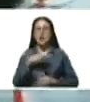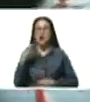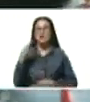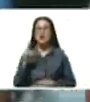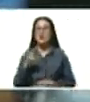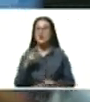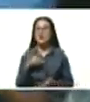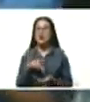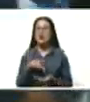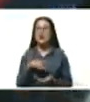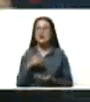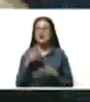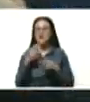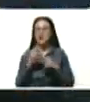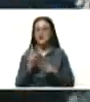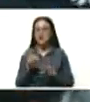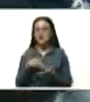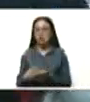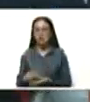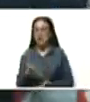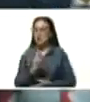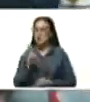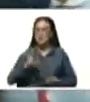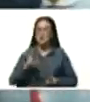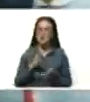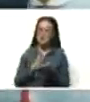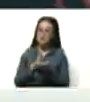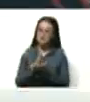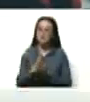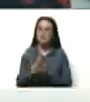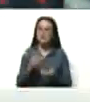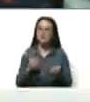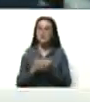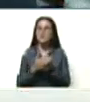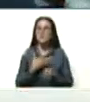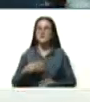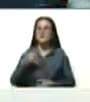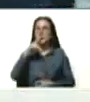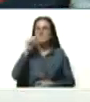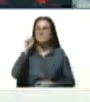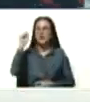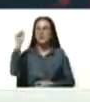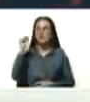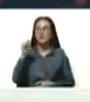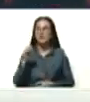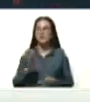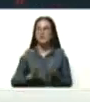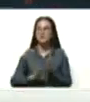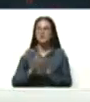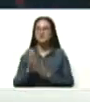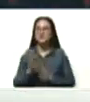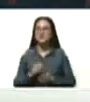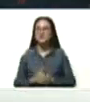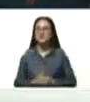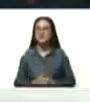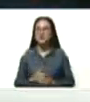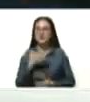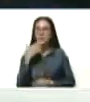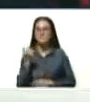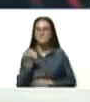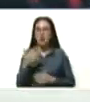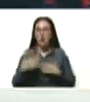vamos a rendir, somos leales, estamos con usted, presidente, y lo que vamos es para adelante, vamos para arriba, lo mejor